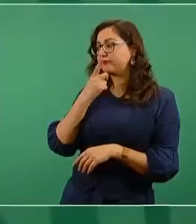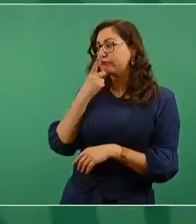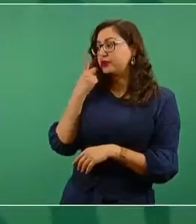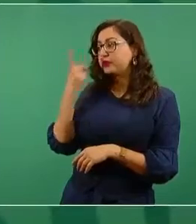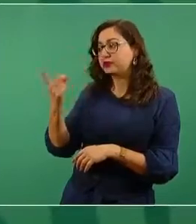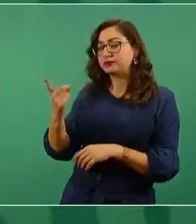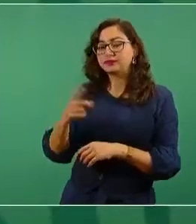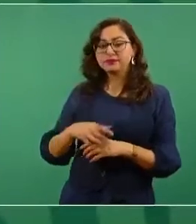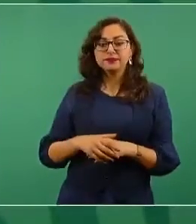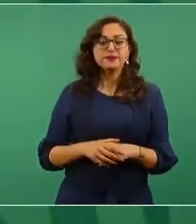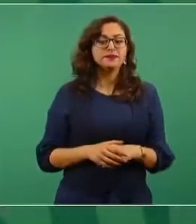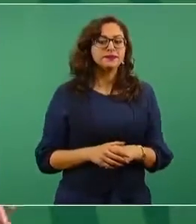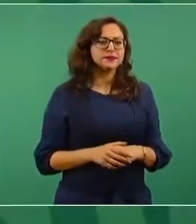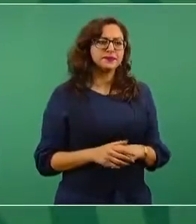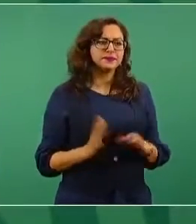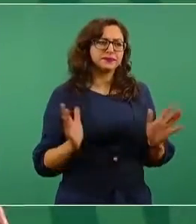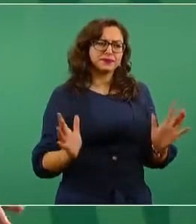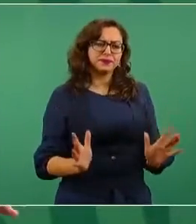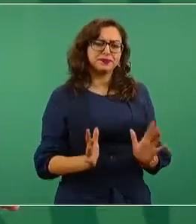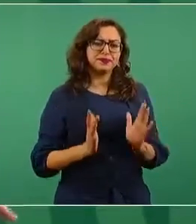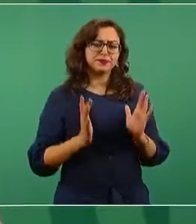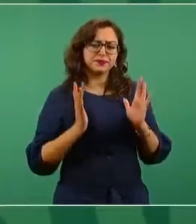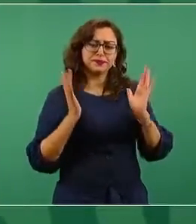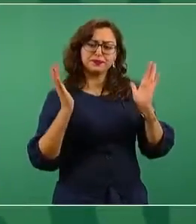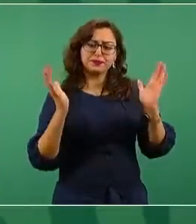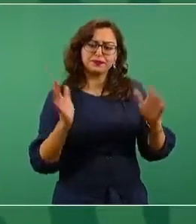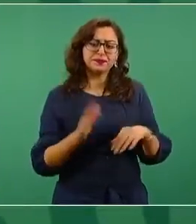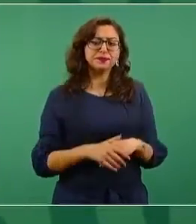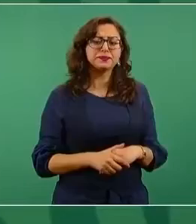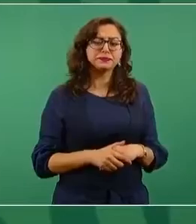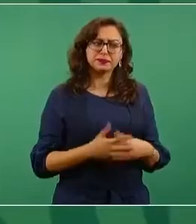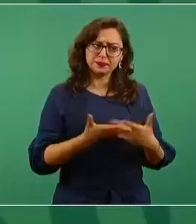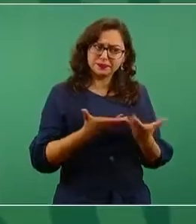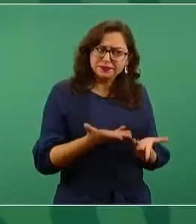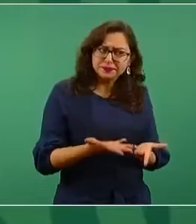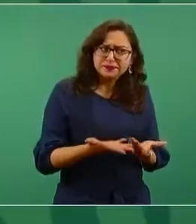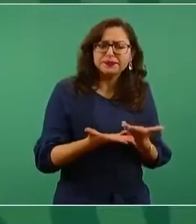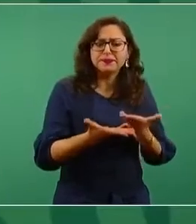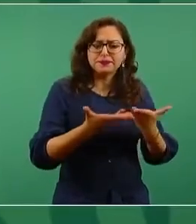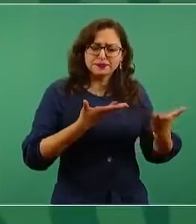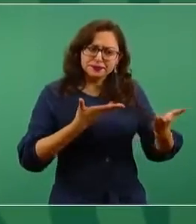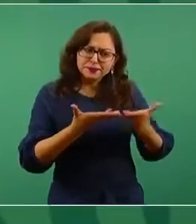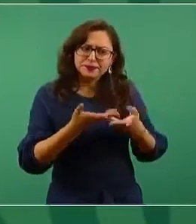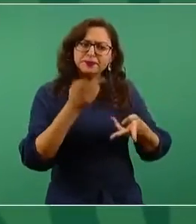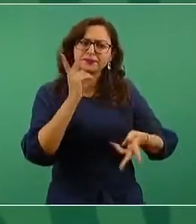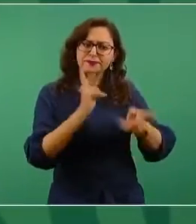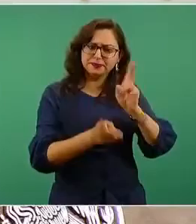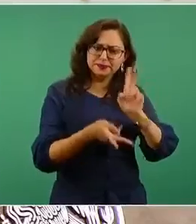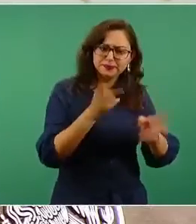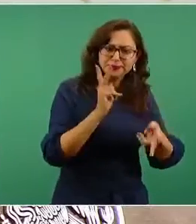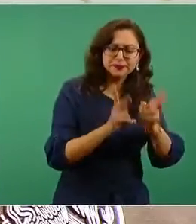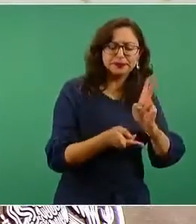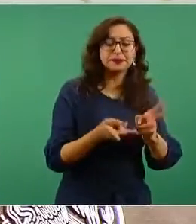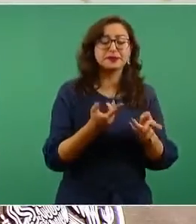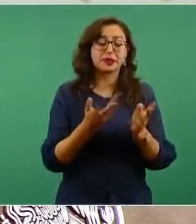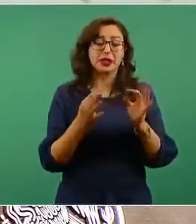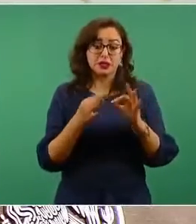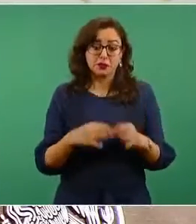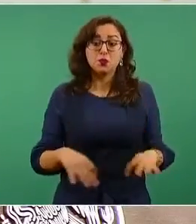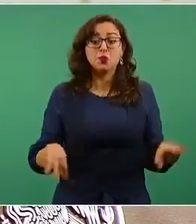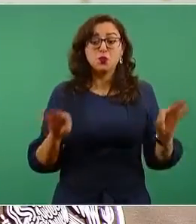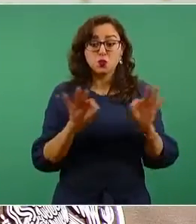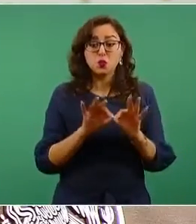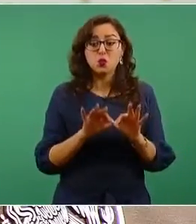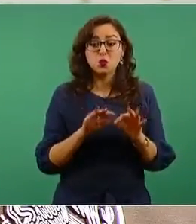Entonces nosotros entramos en negociaciones con ellos, en pláticas, sobre todo desde el